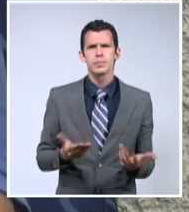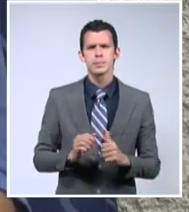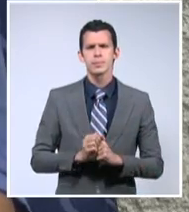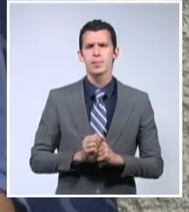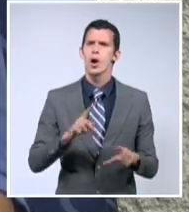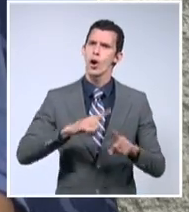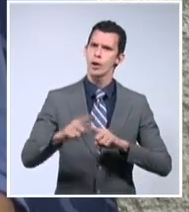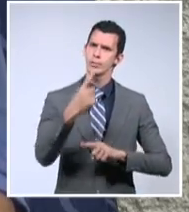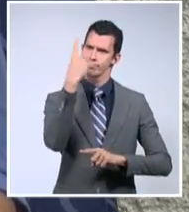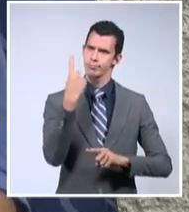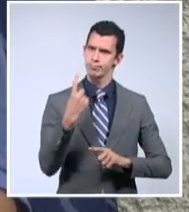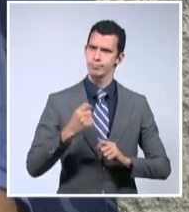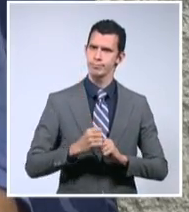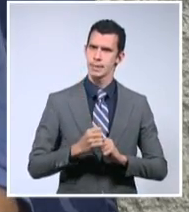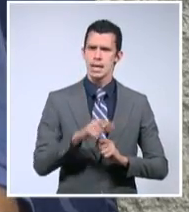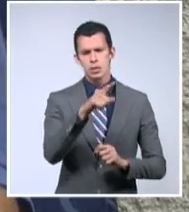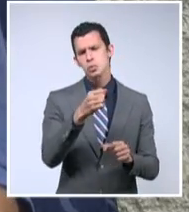medios de difusión masiva,